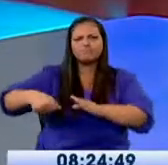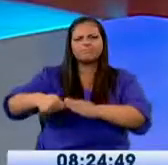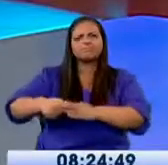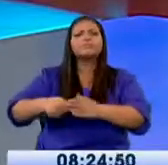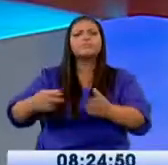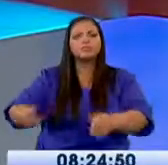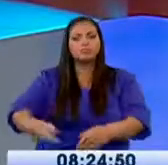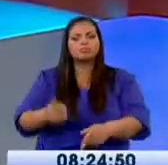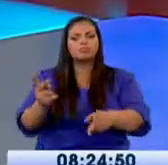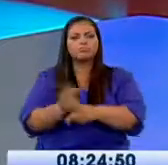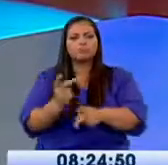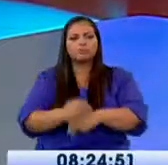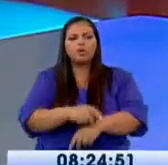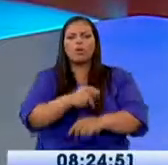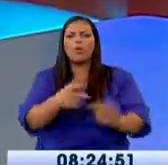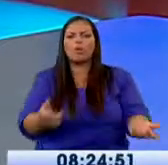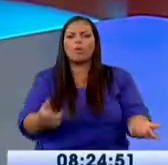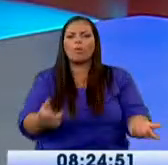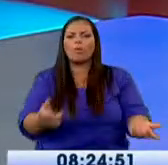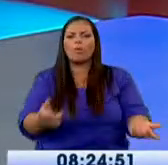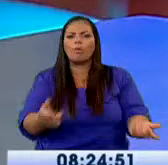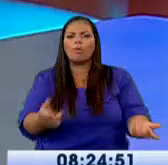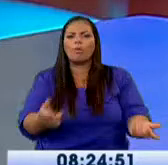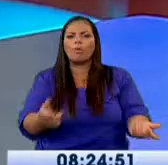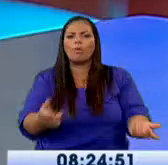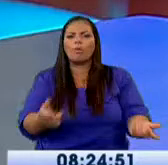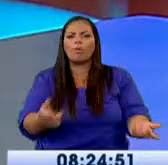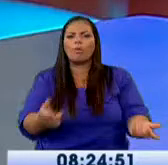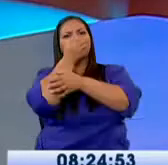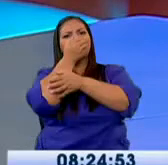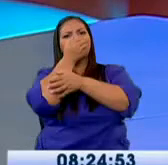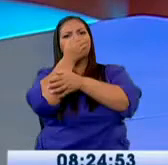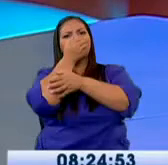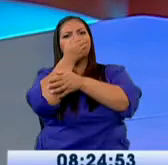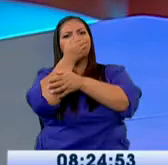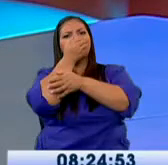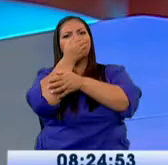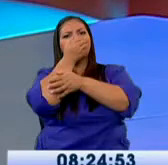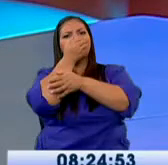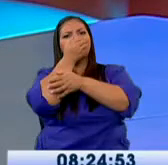que también participó un exmiembro de la institución policial.